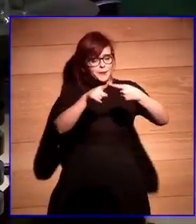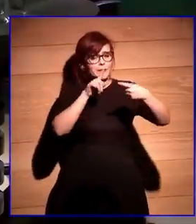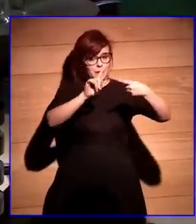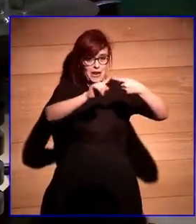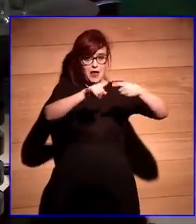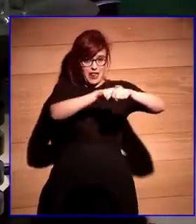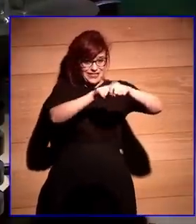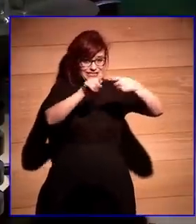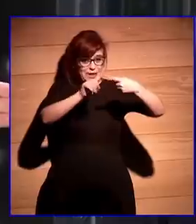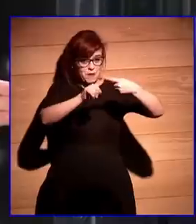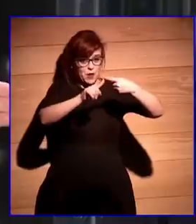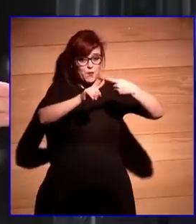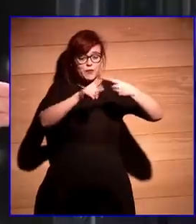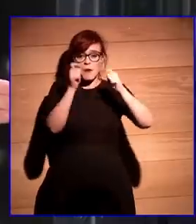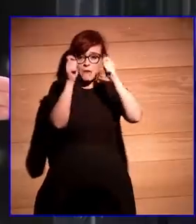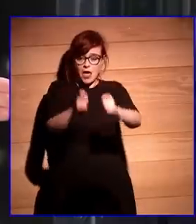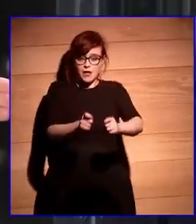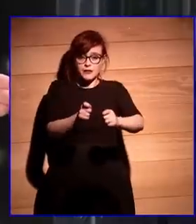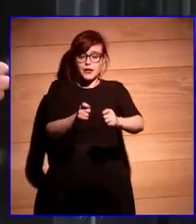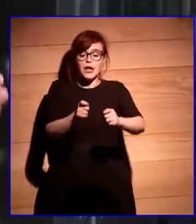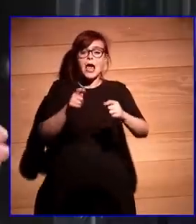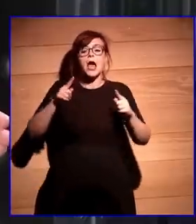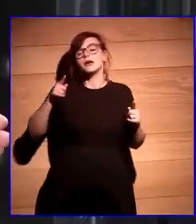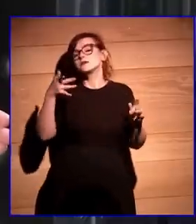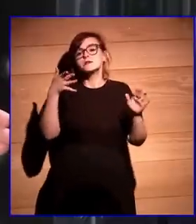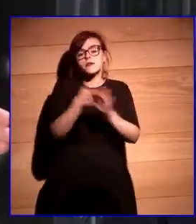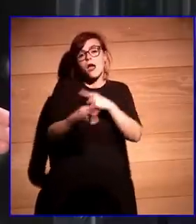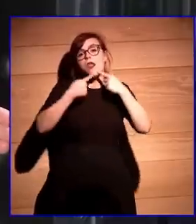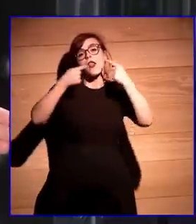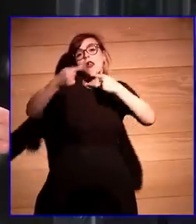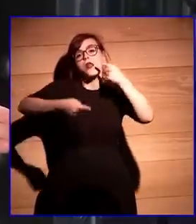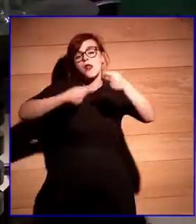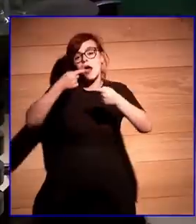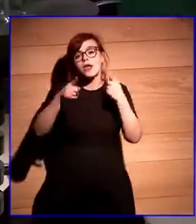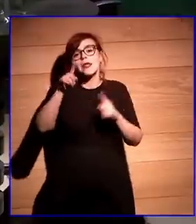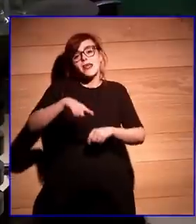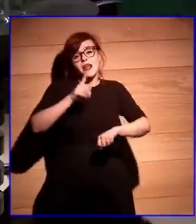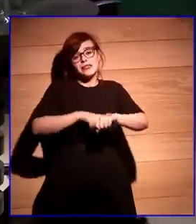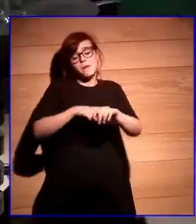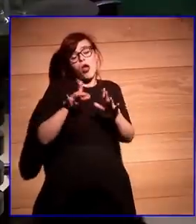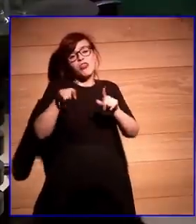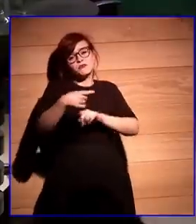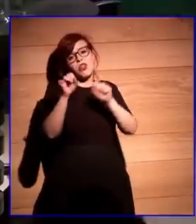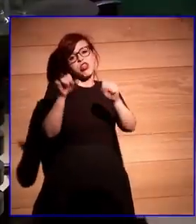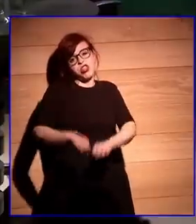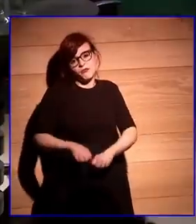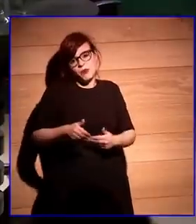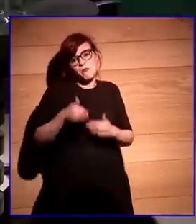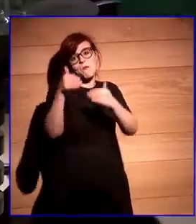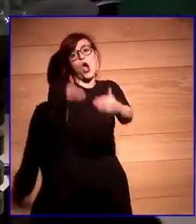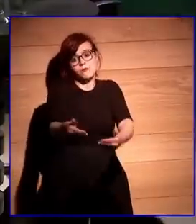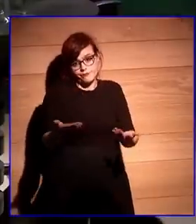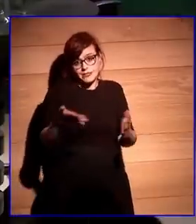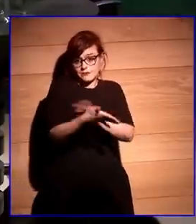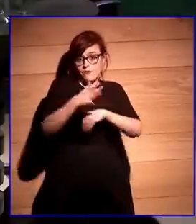primeras características que habría que asignarle a un villano sería la procrastinación. Estaba pensando lo mismo, sí. Procrastinar. Claro, porque está